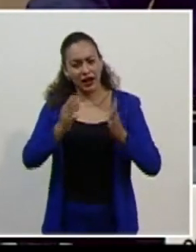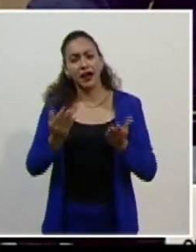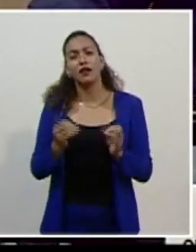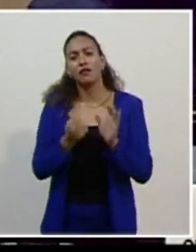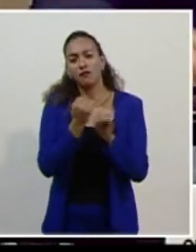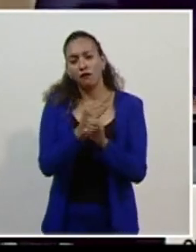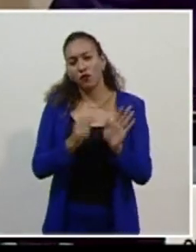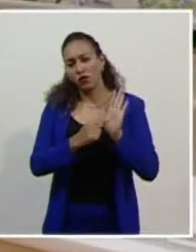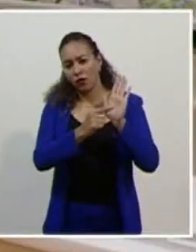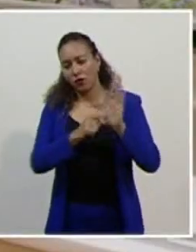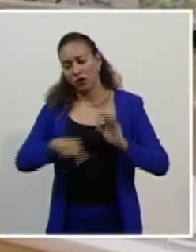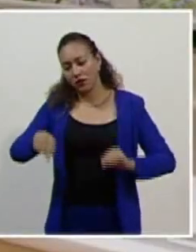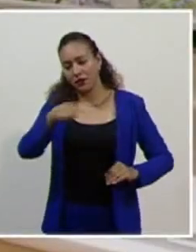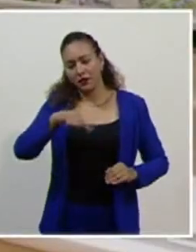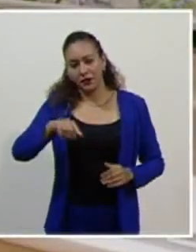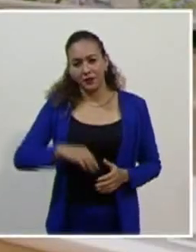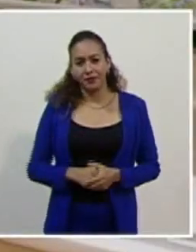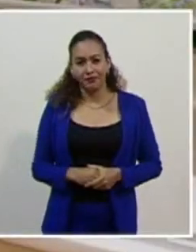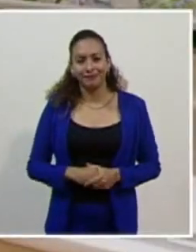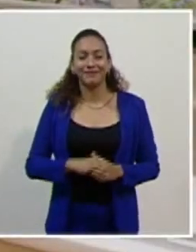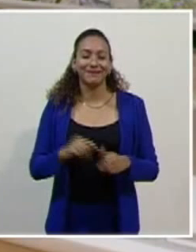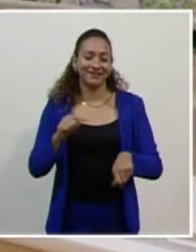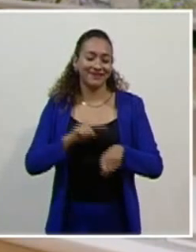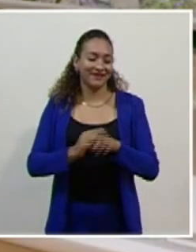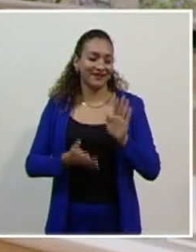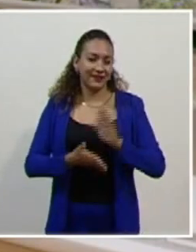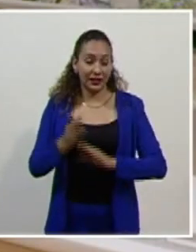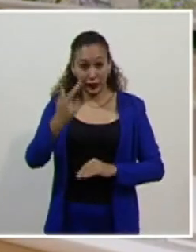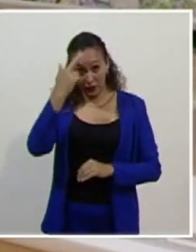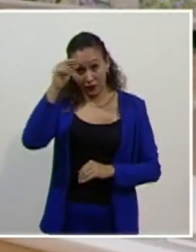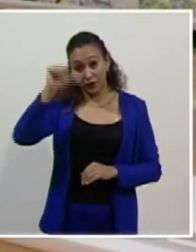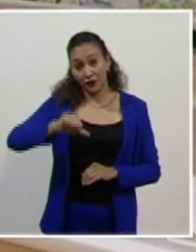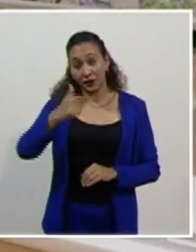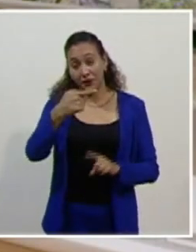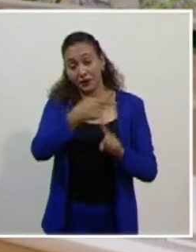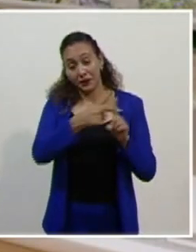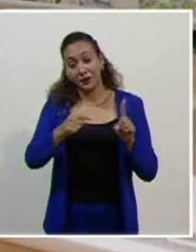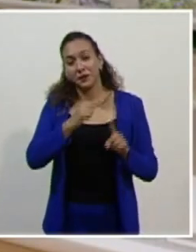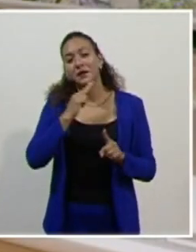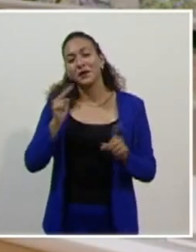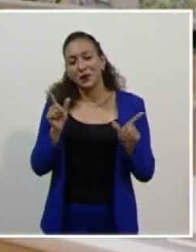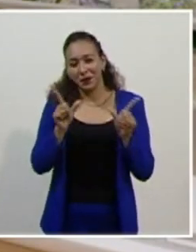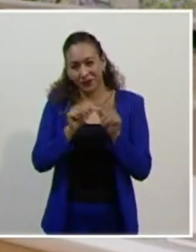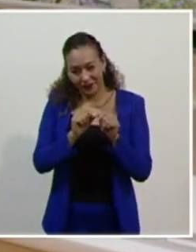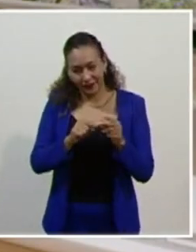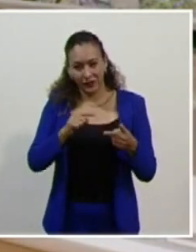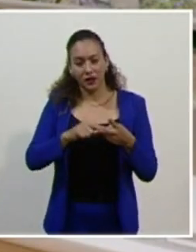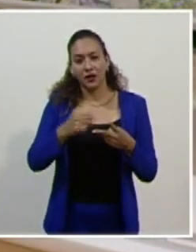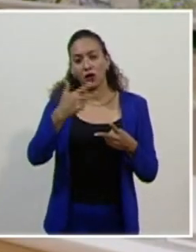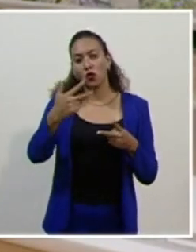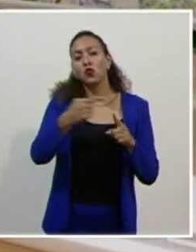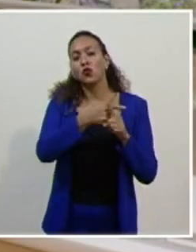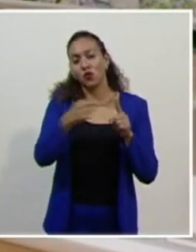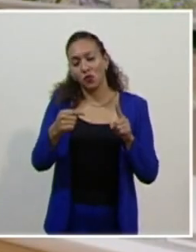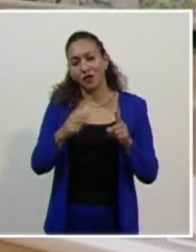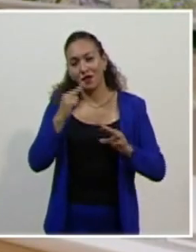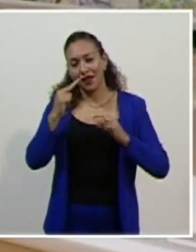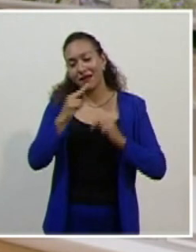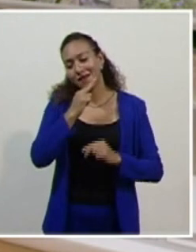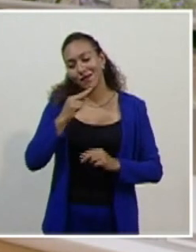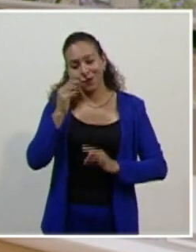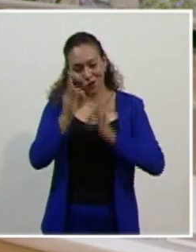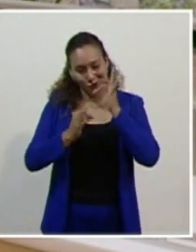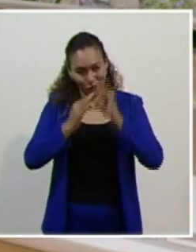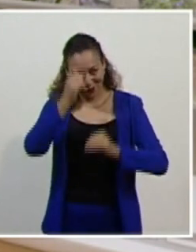de justicia. Y ya nos vamos, pero siga a las 19:30 horas nuestro avance informativo y a las 20:30 el